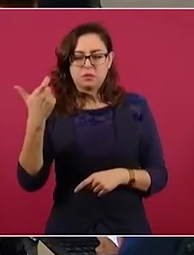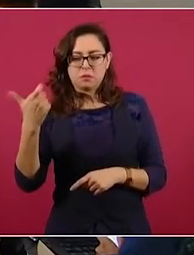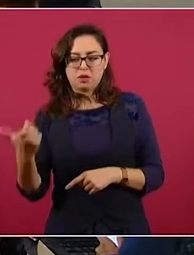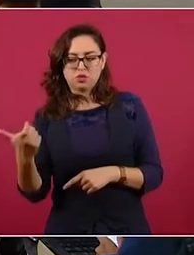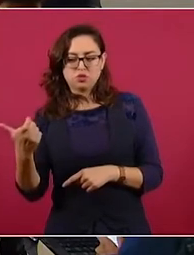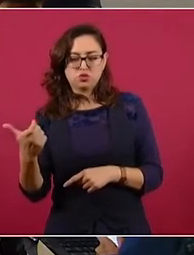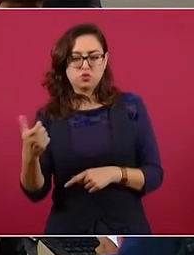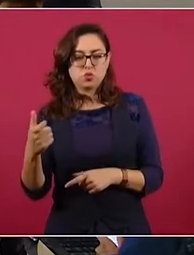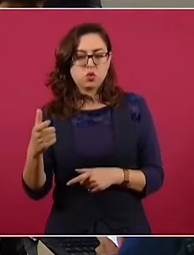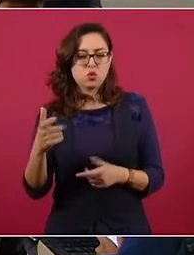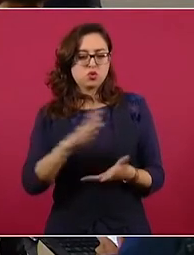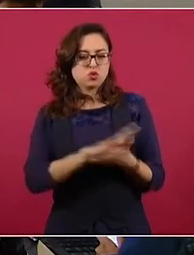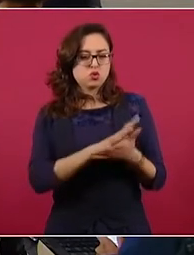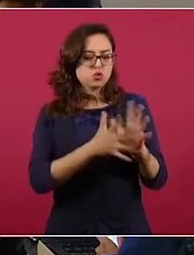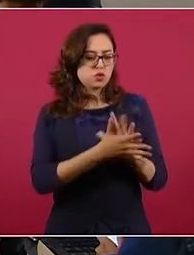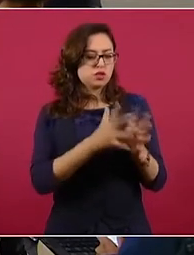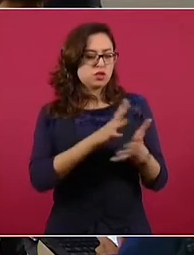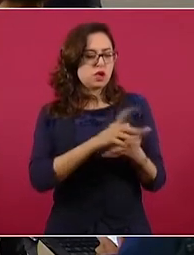tortilla?